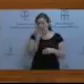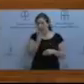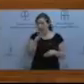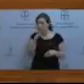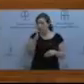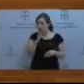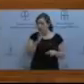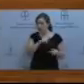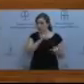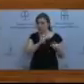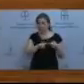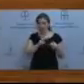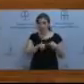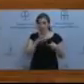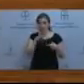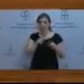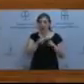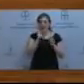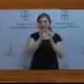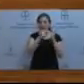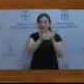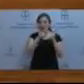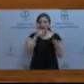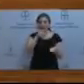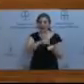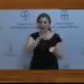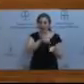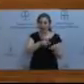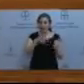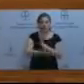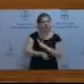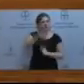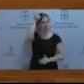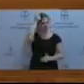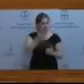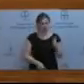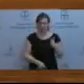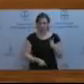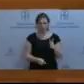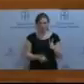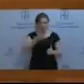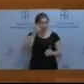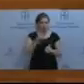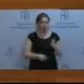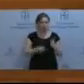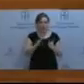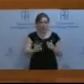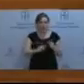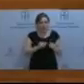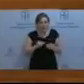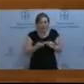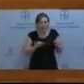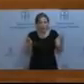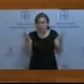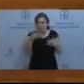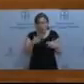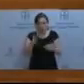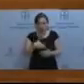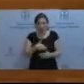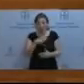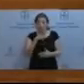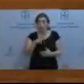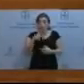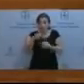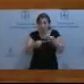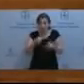primer lugar, porque los requisitos y las exigencias son muy duros, son muy duras y muy inflexibles. Lo cual hace que esas